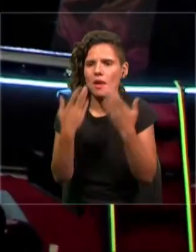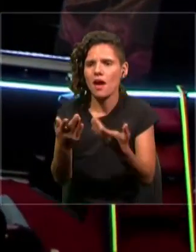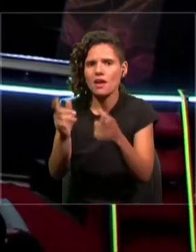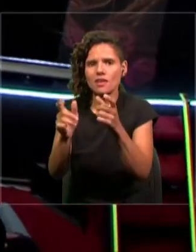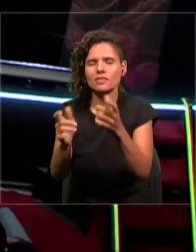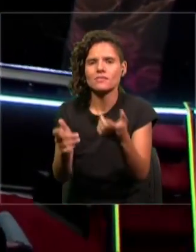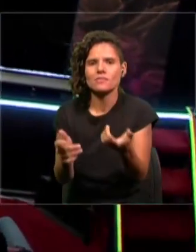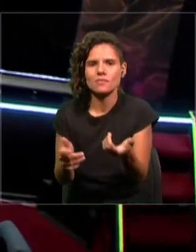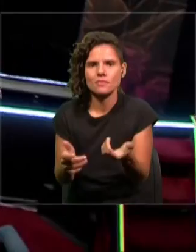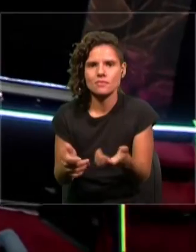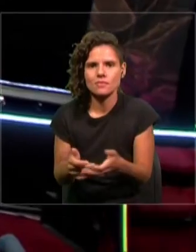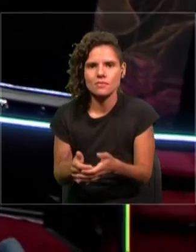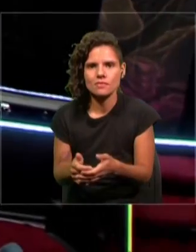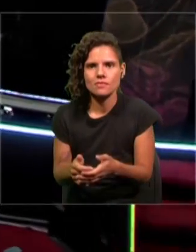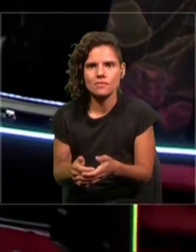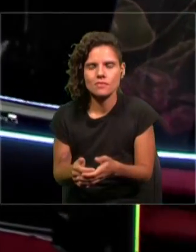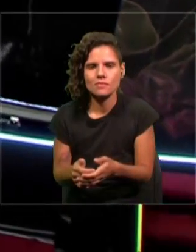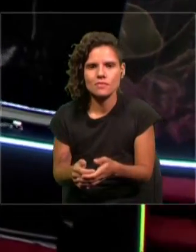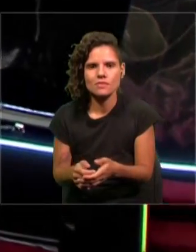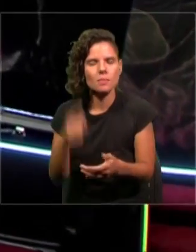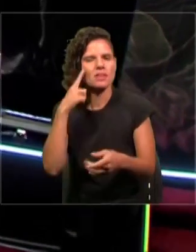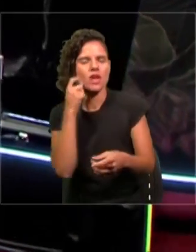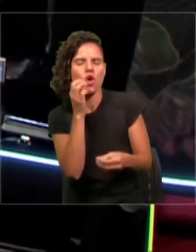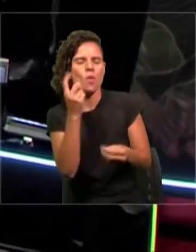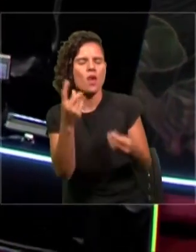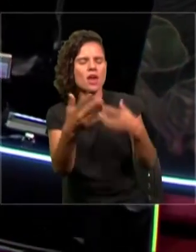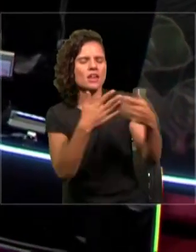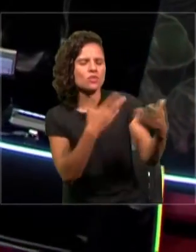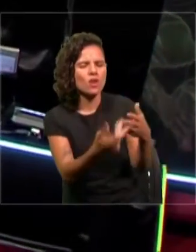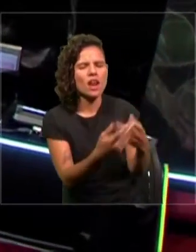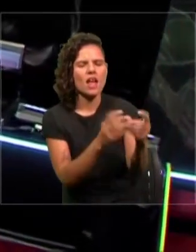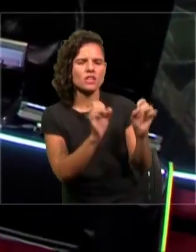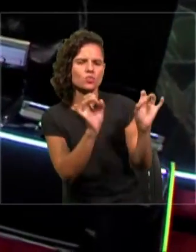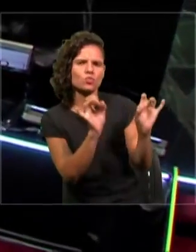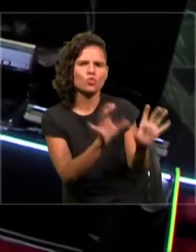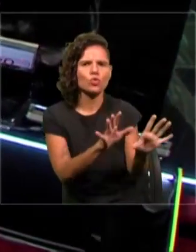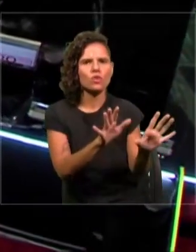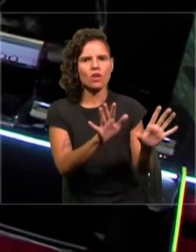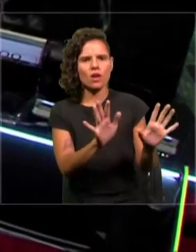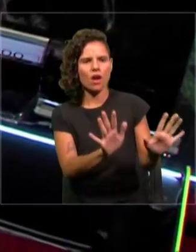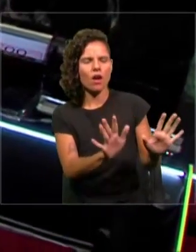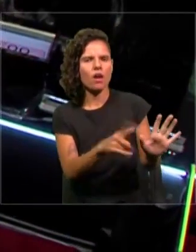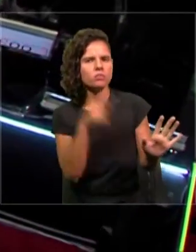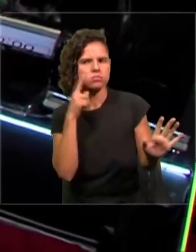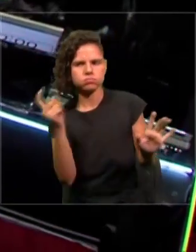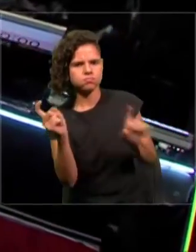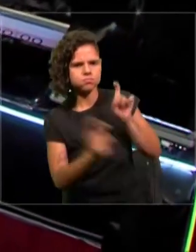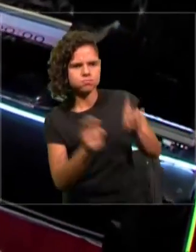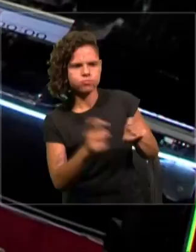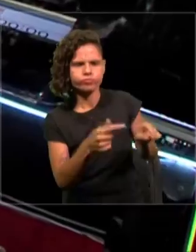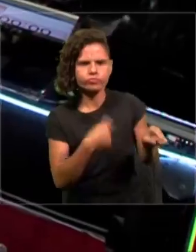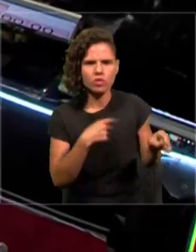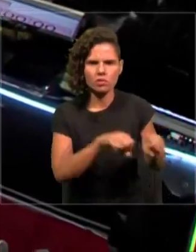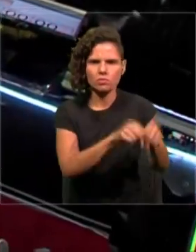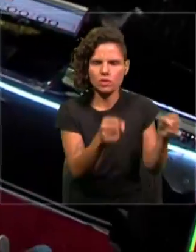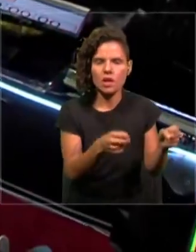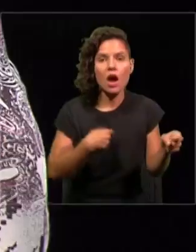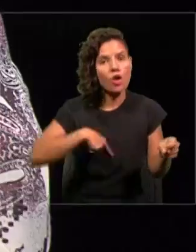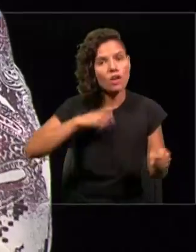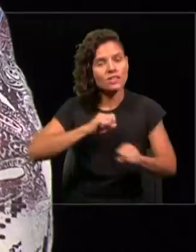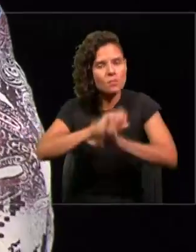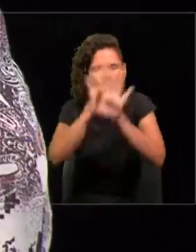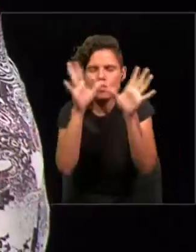el abroquelamiento del esencialismo, de la naturaleza naturanda. A veces lo vemos muy claro